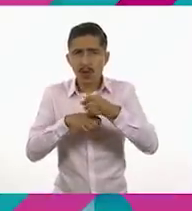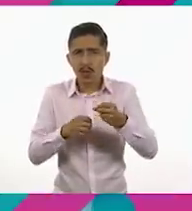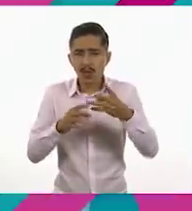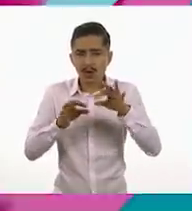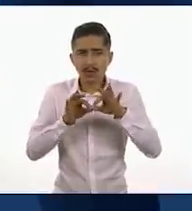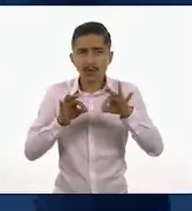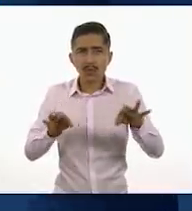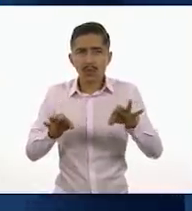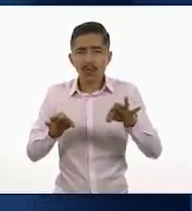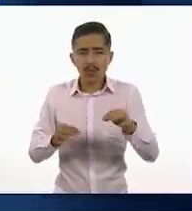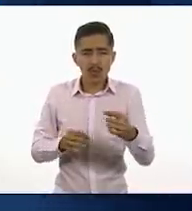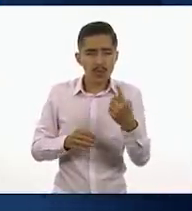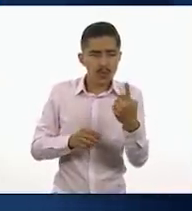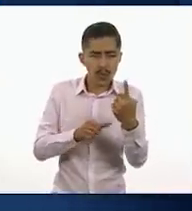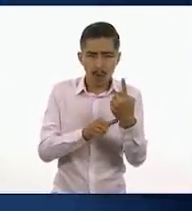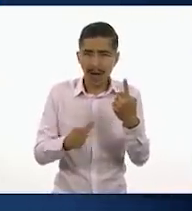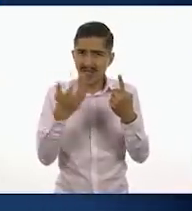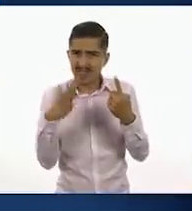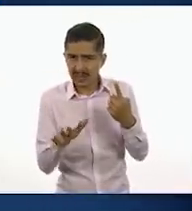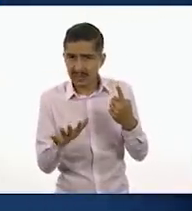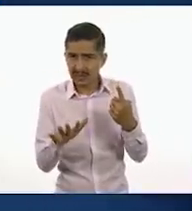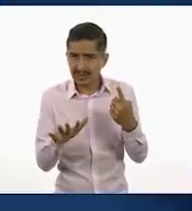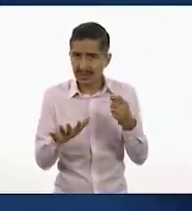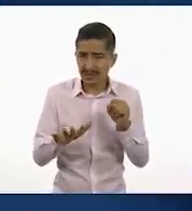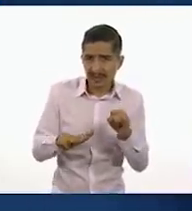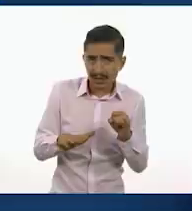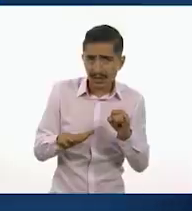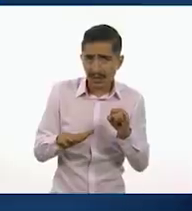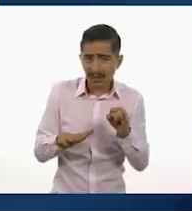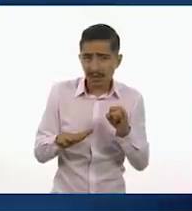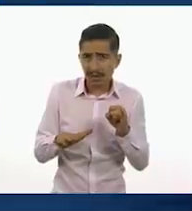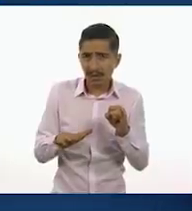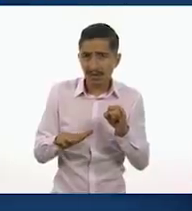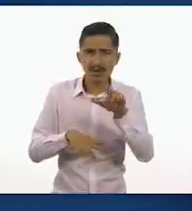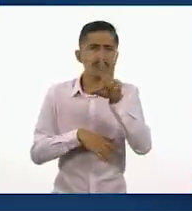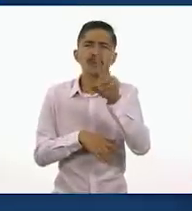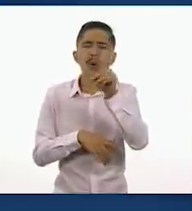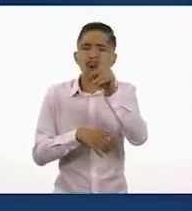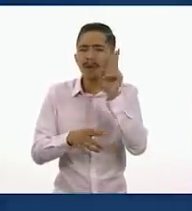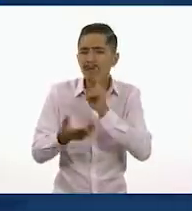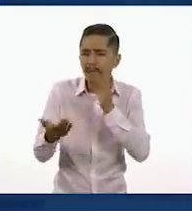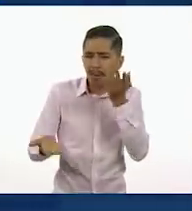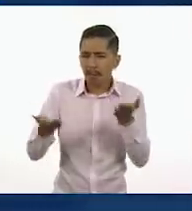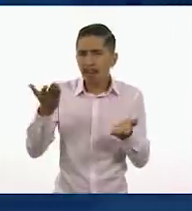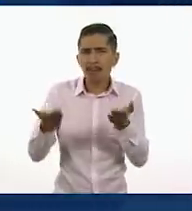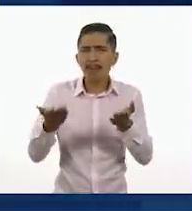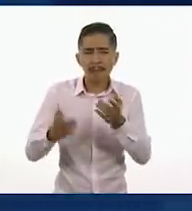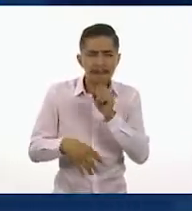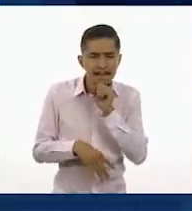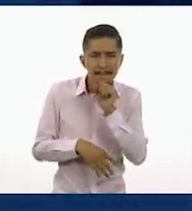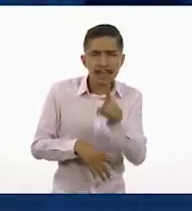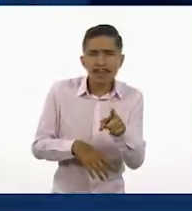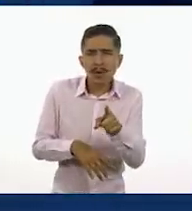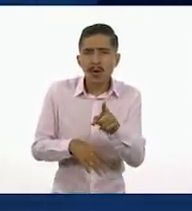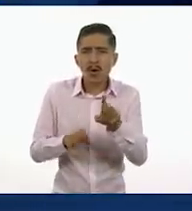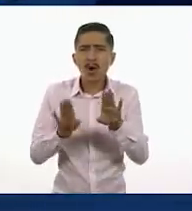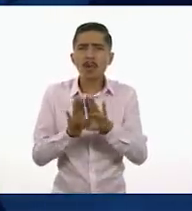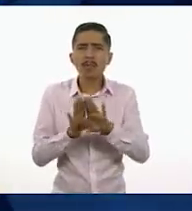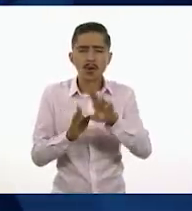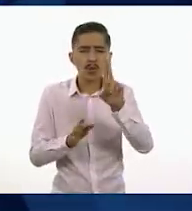de 1 a 10? Sí, no tenemos que comparar medidas que expresen con el mismo tipo de